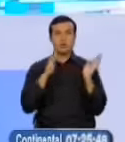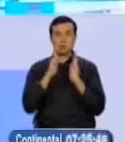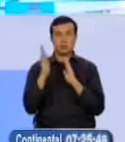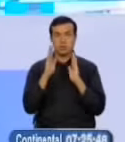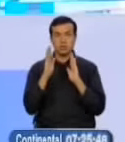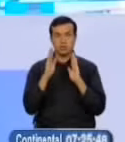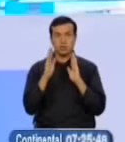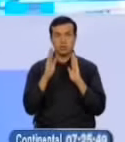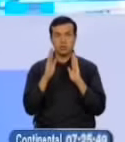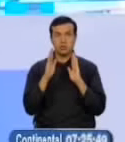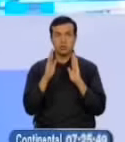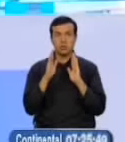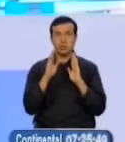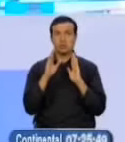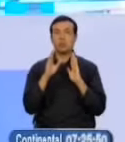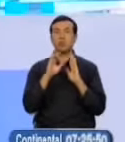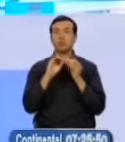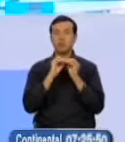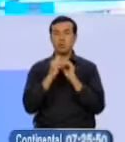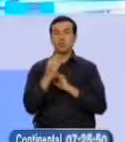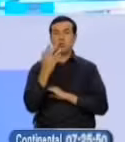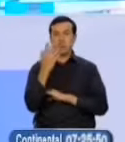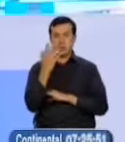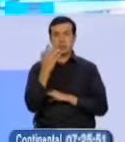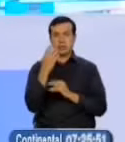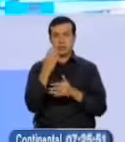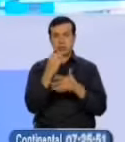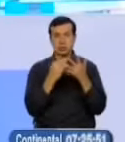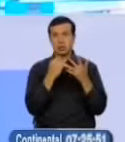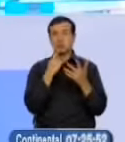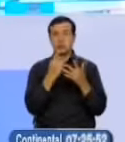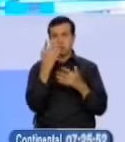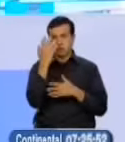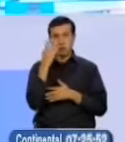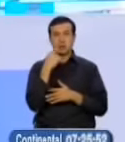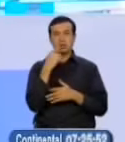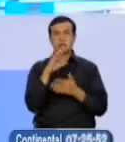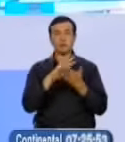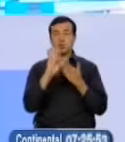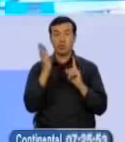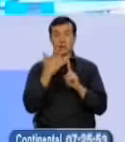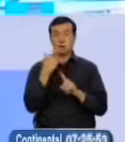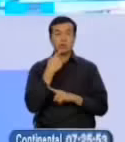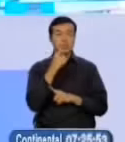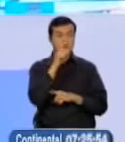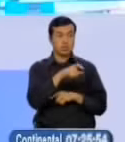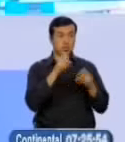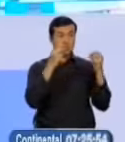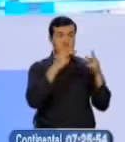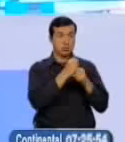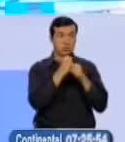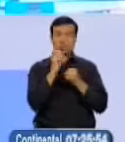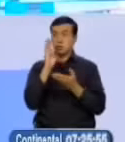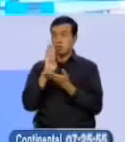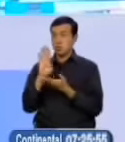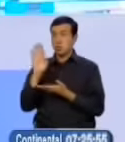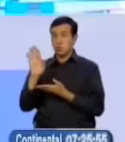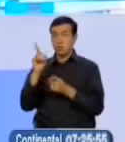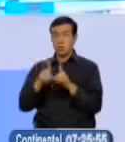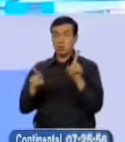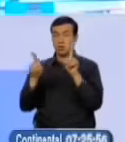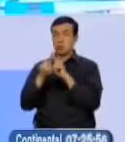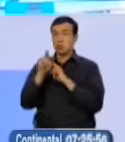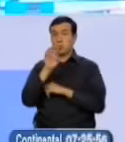general, en la disposición general quinta, es básico. Cuando un ciudadano que tiene medicina prepagada es atendido por el IES, y aquí hay cifras, se